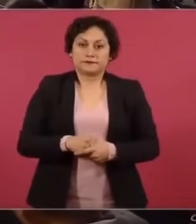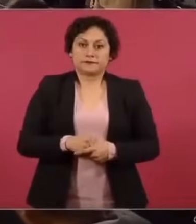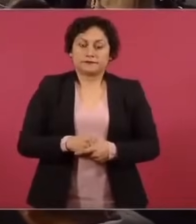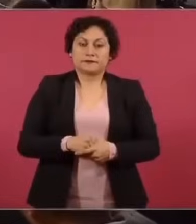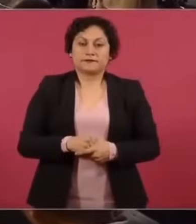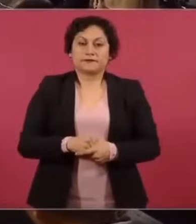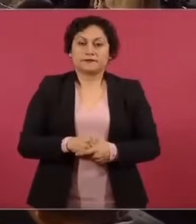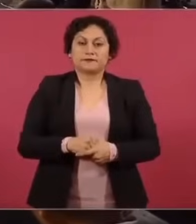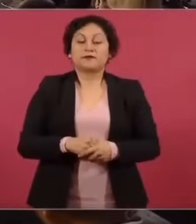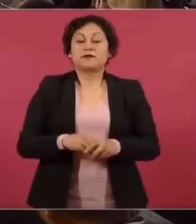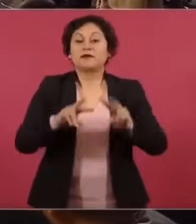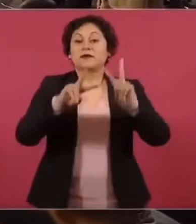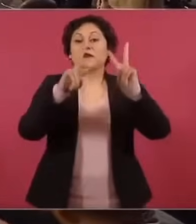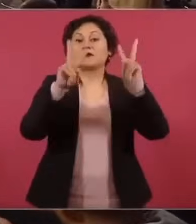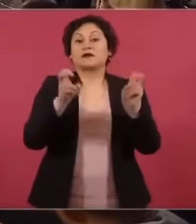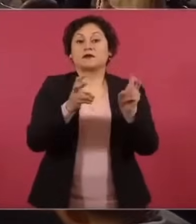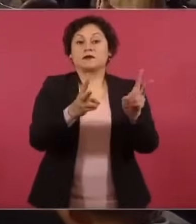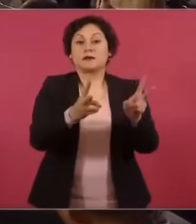Robo total.